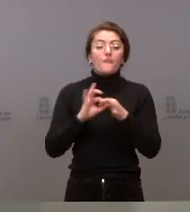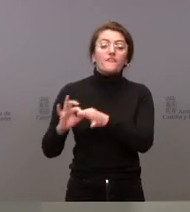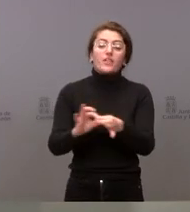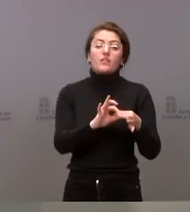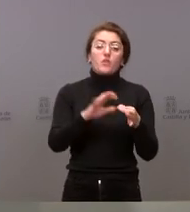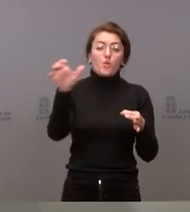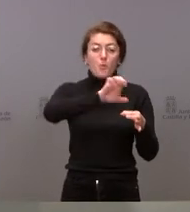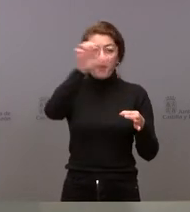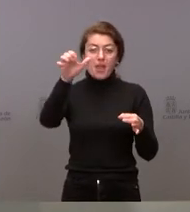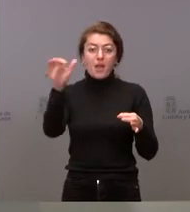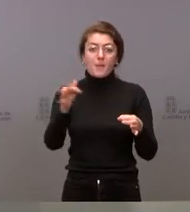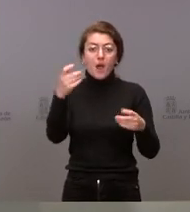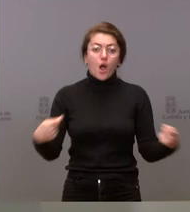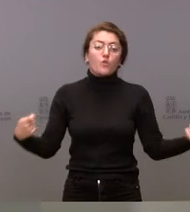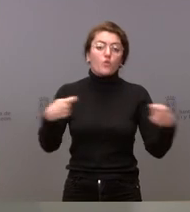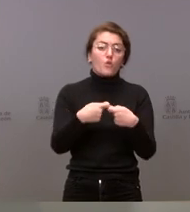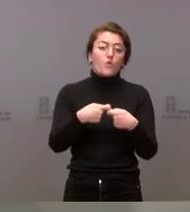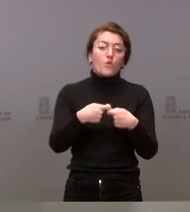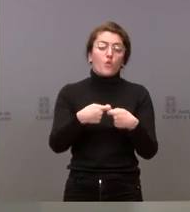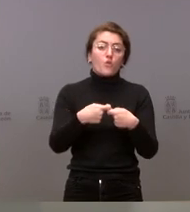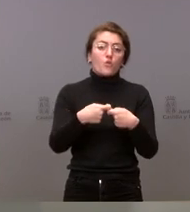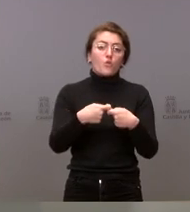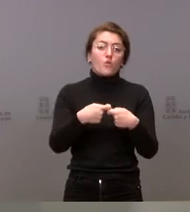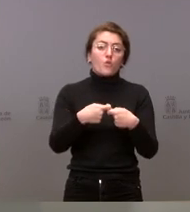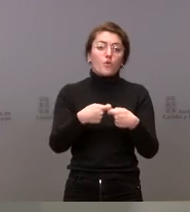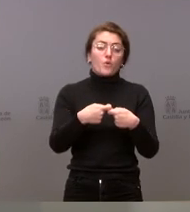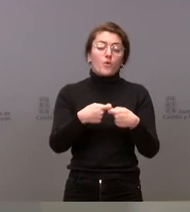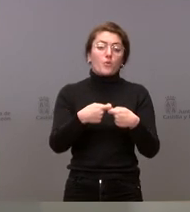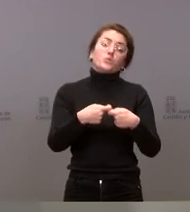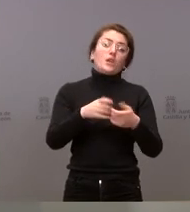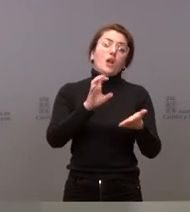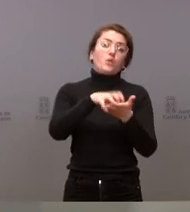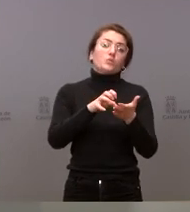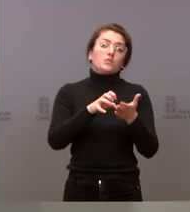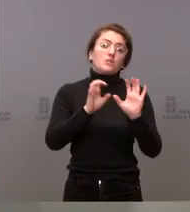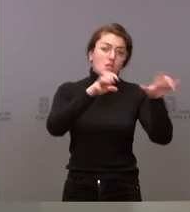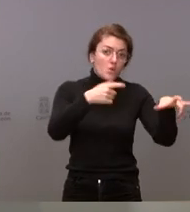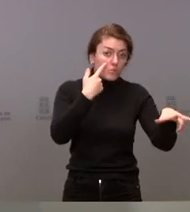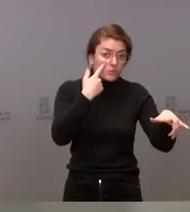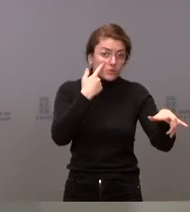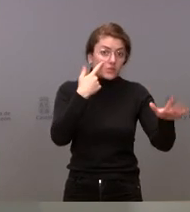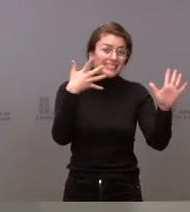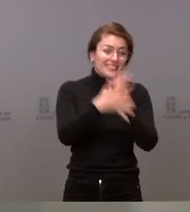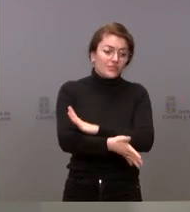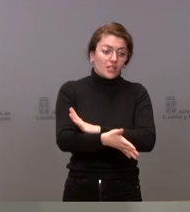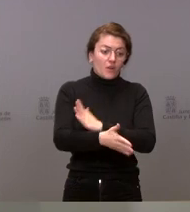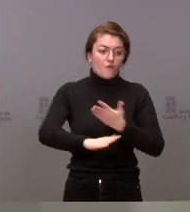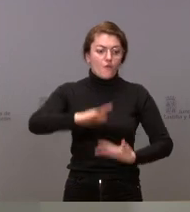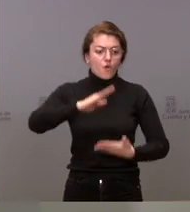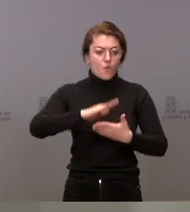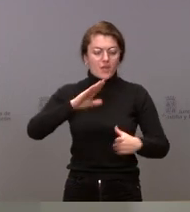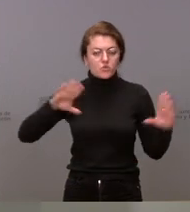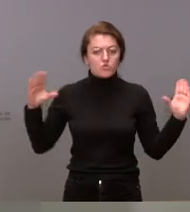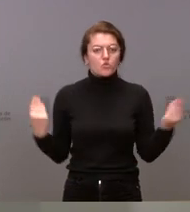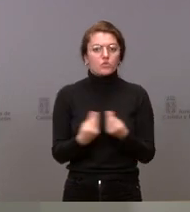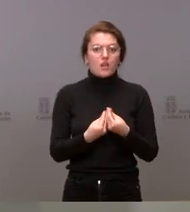cedeti y con la propia financiación de la junta de castilla y léon lógicamente el volumen total que podremos también apoyar desde la junta de